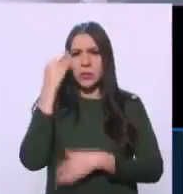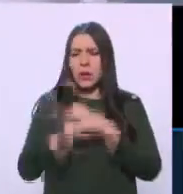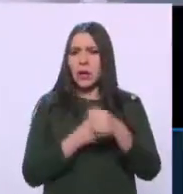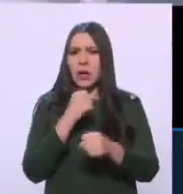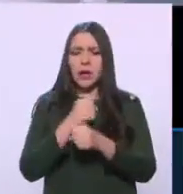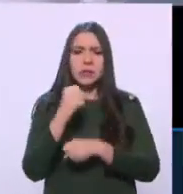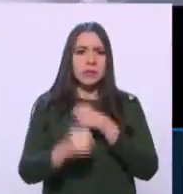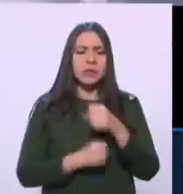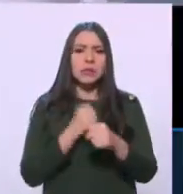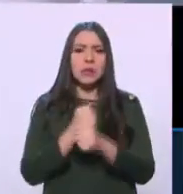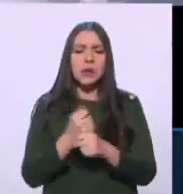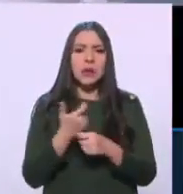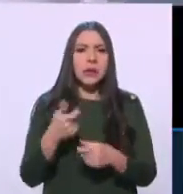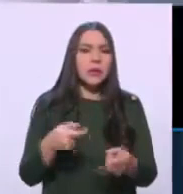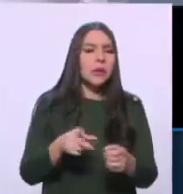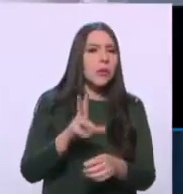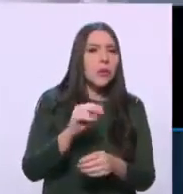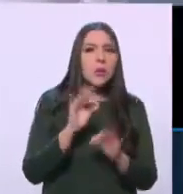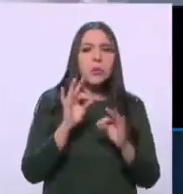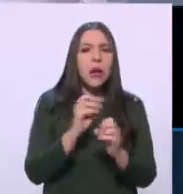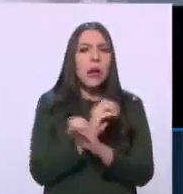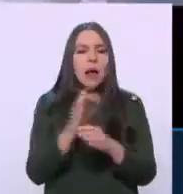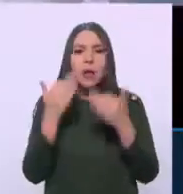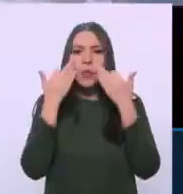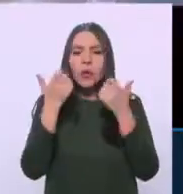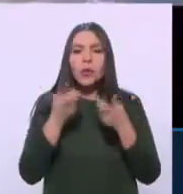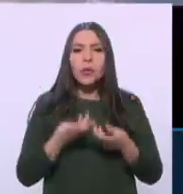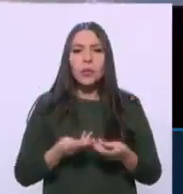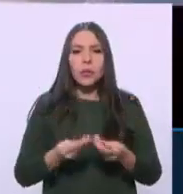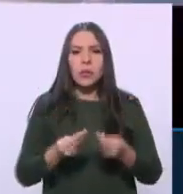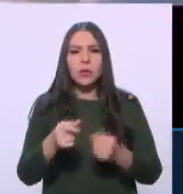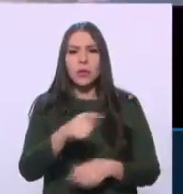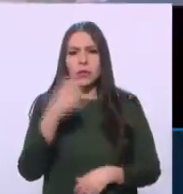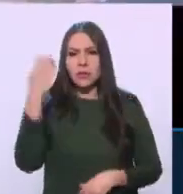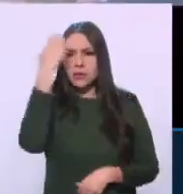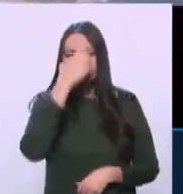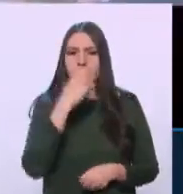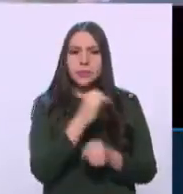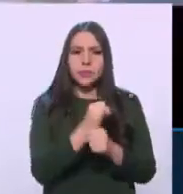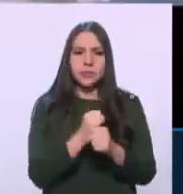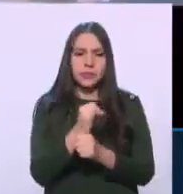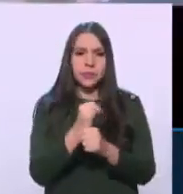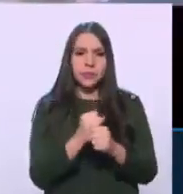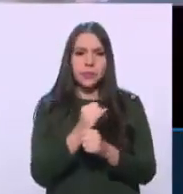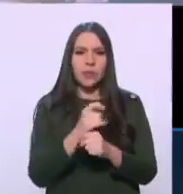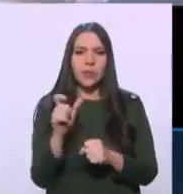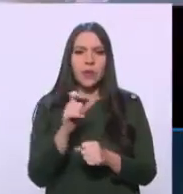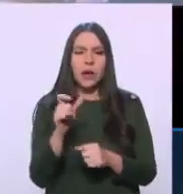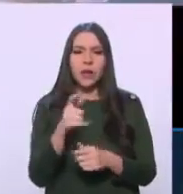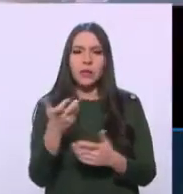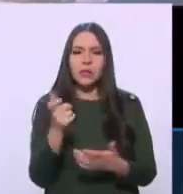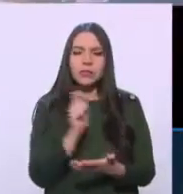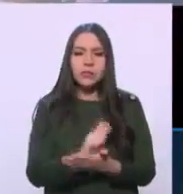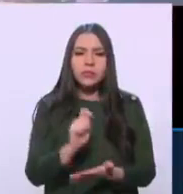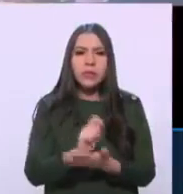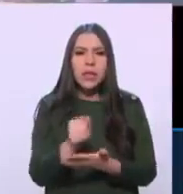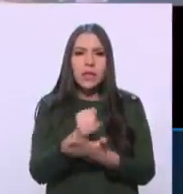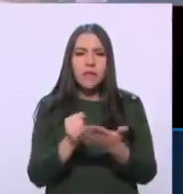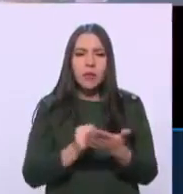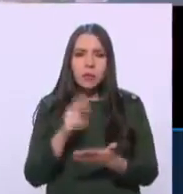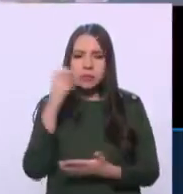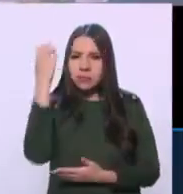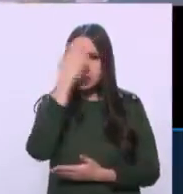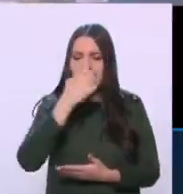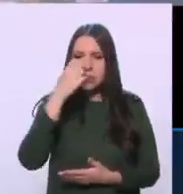hemos considerado que hay elementos, no solo desde el análisis que hicimos en un informe, sino